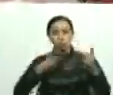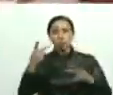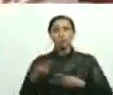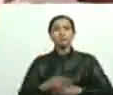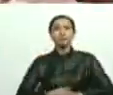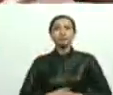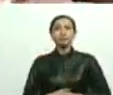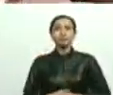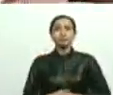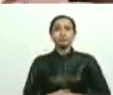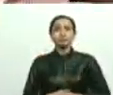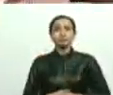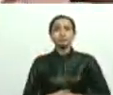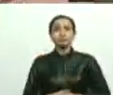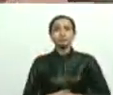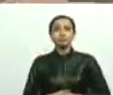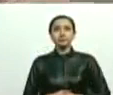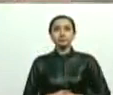¿ah?